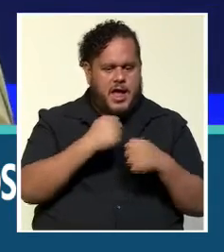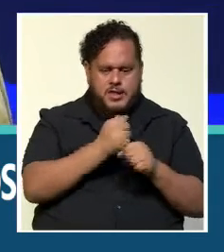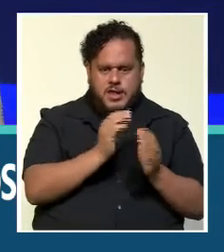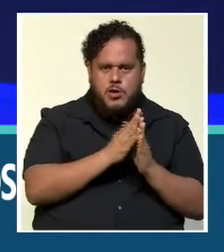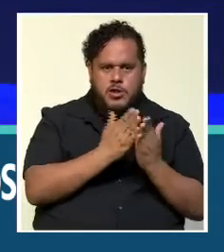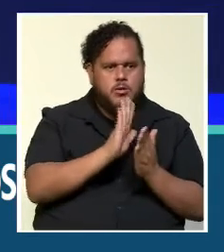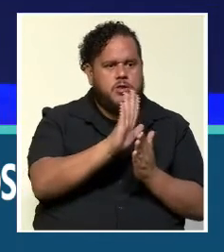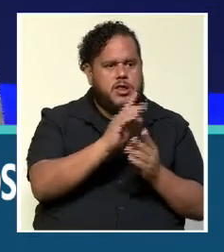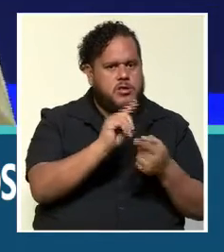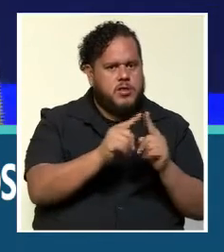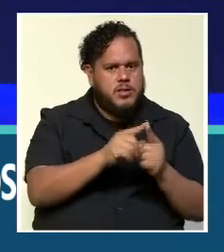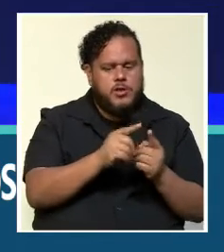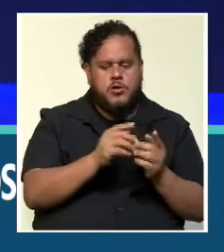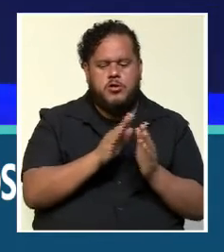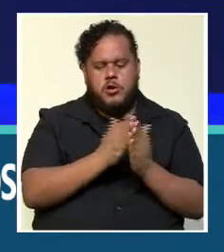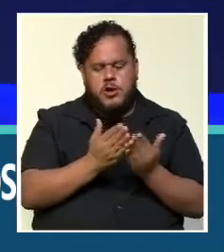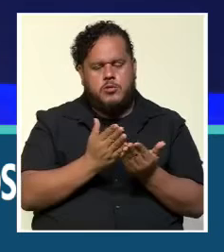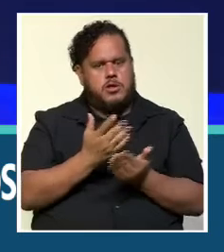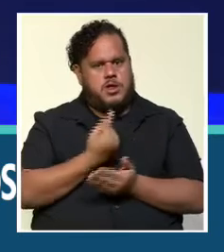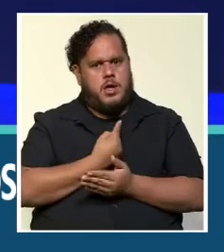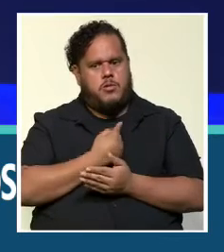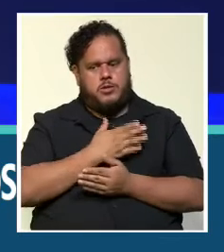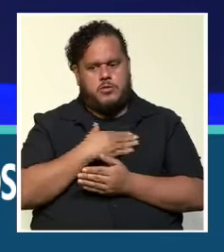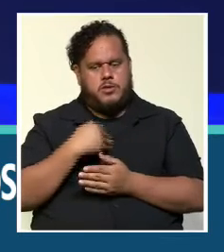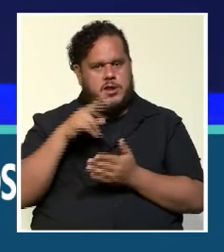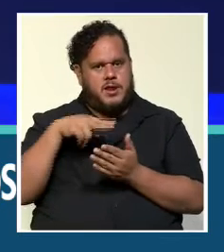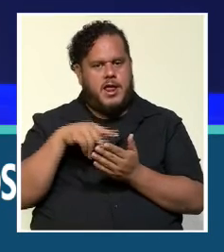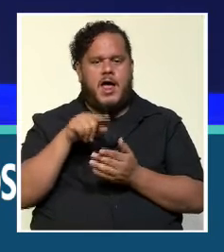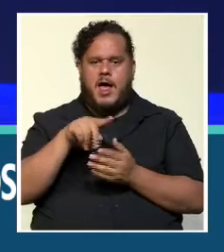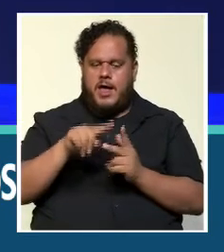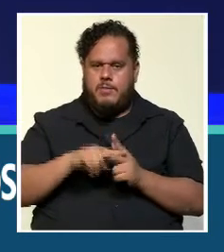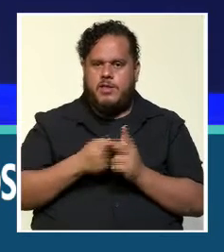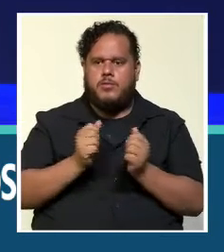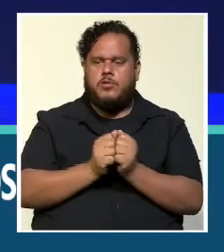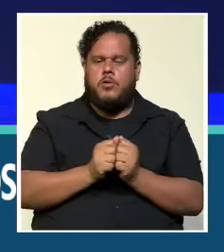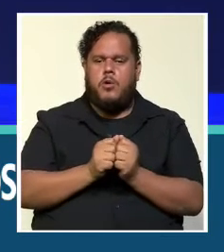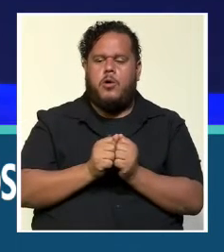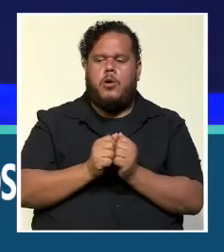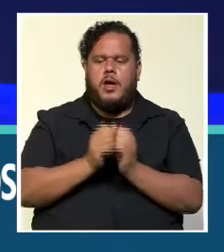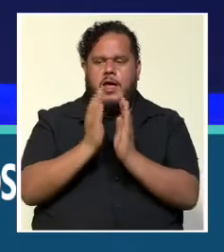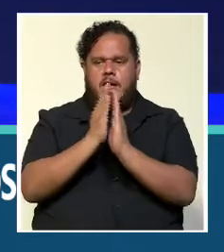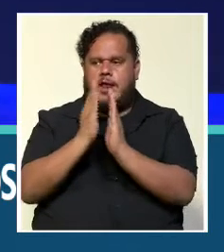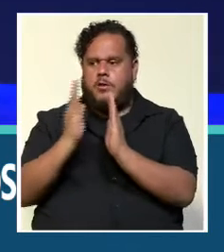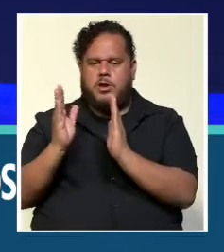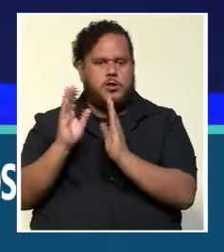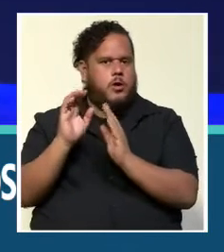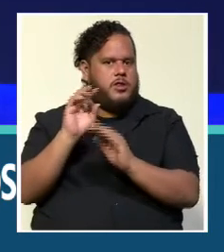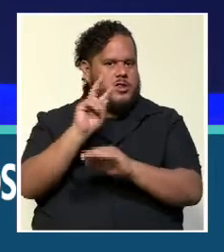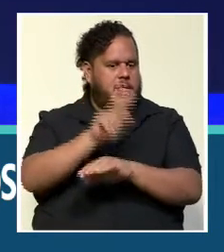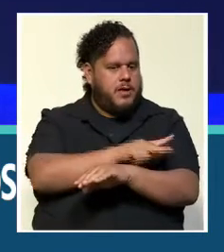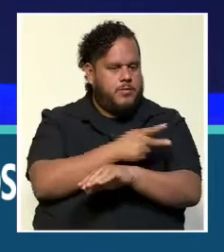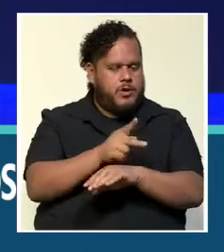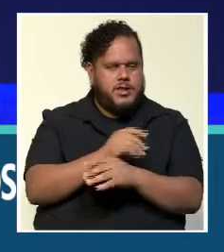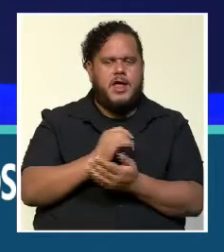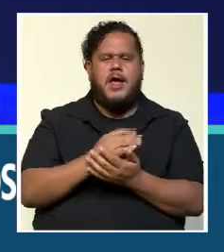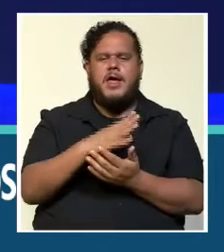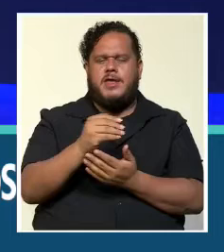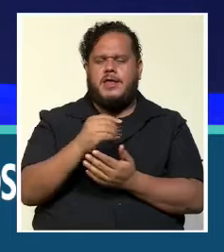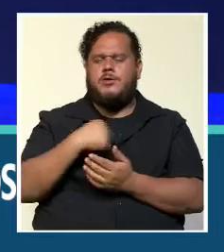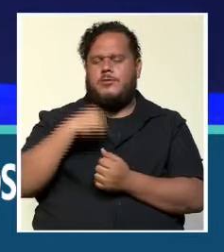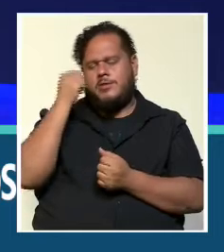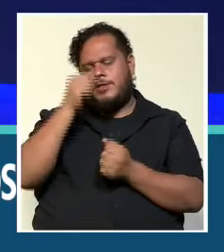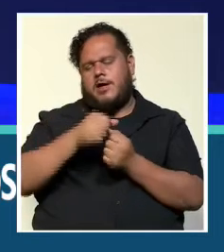uno quiere leer. Y entonces ahí partimos con la colección de poesía, justamente en el 2000. Y por ahí, vos sabés que ahora me estaba acordando,